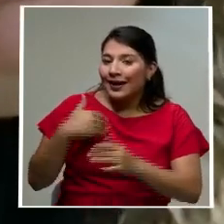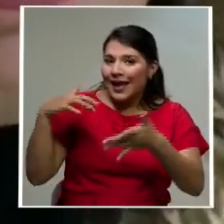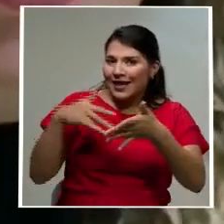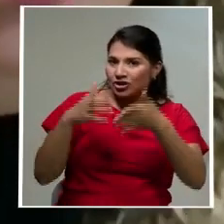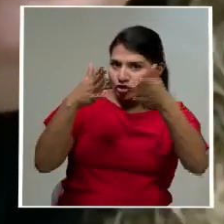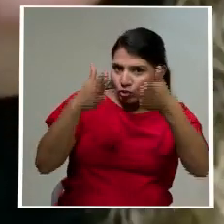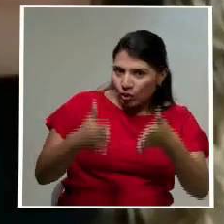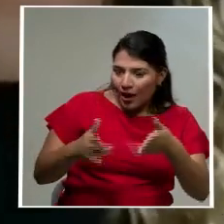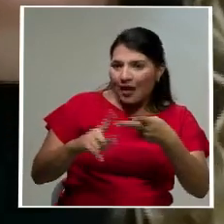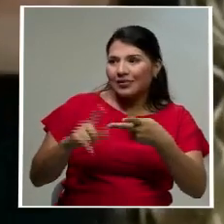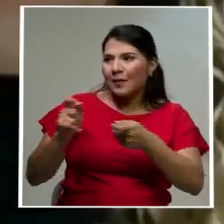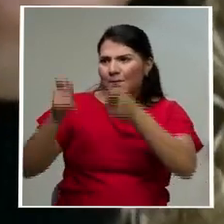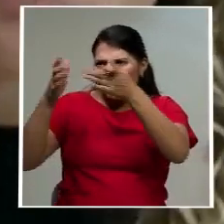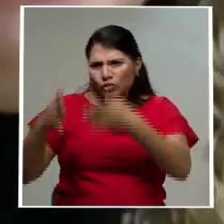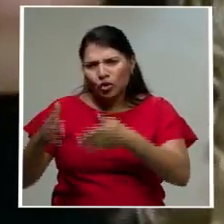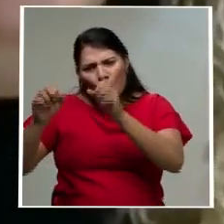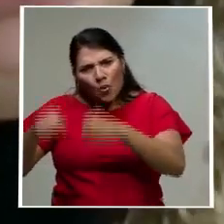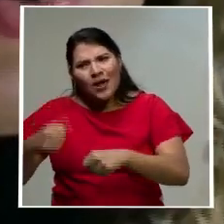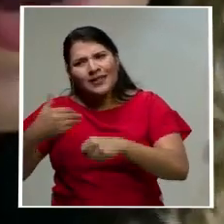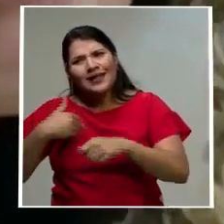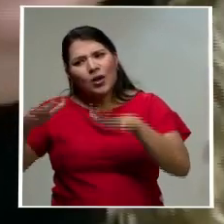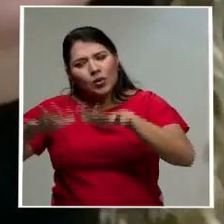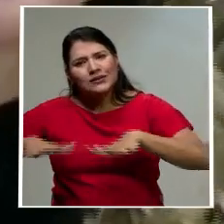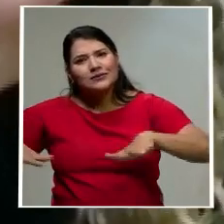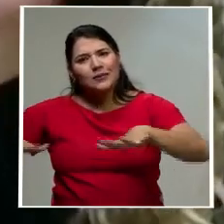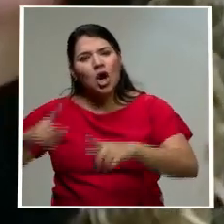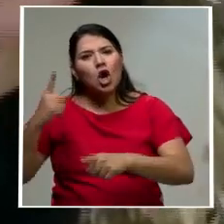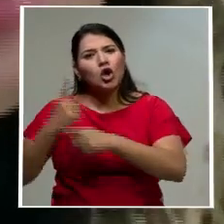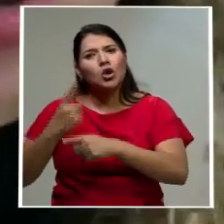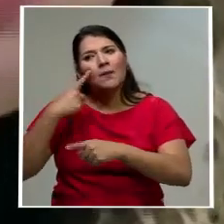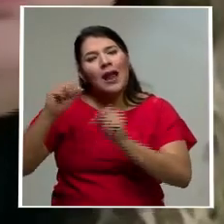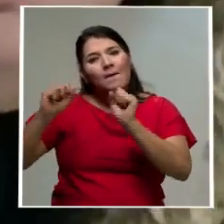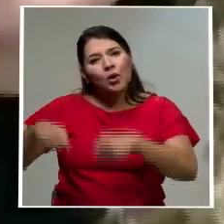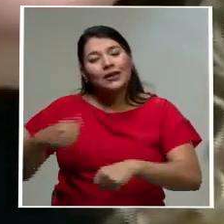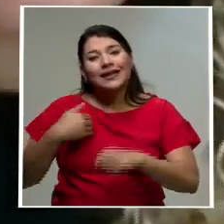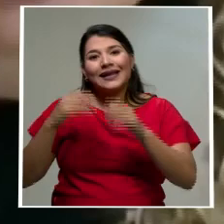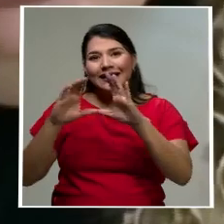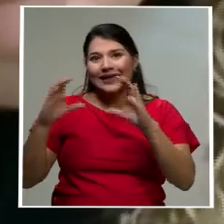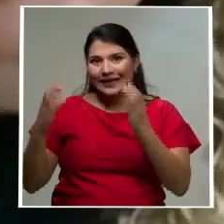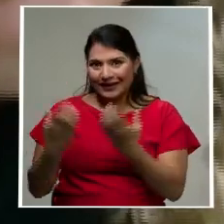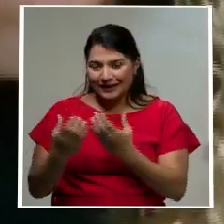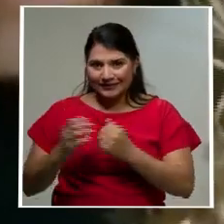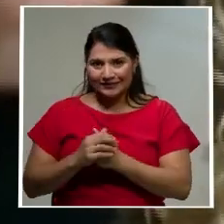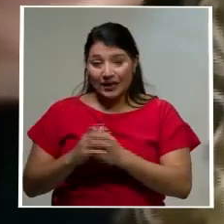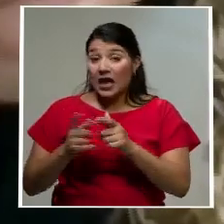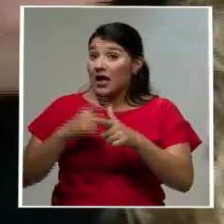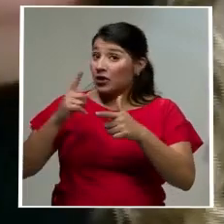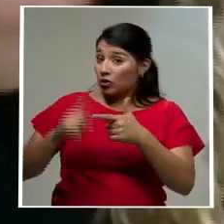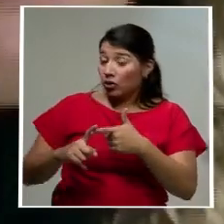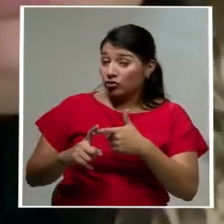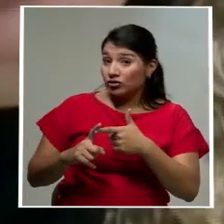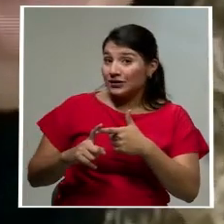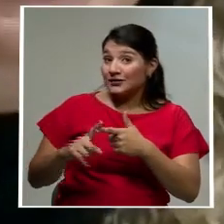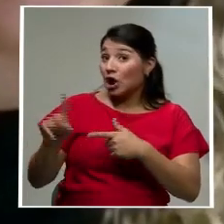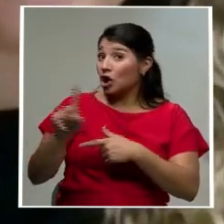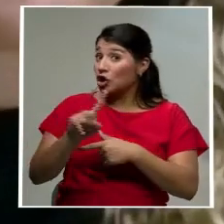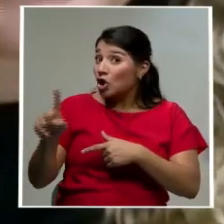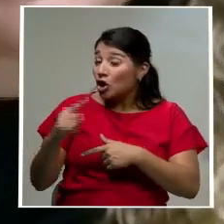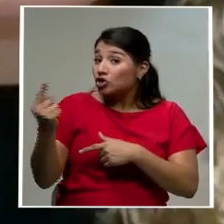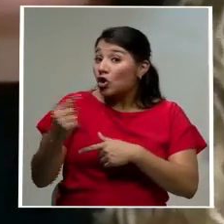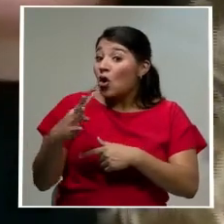y profesores de tener un espacio adecuado para recibir lecciones. Y entonces voy más allá, no solo el